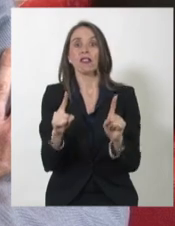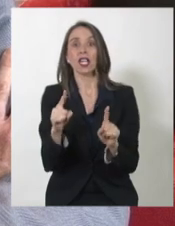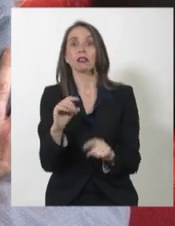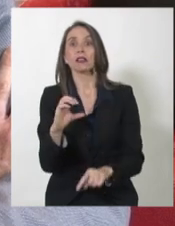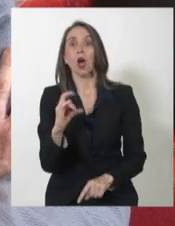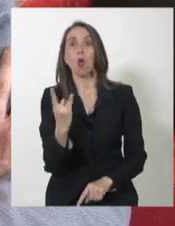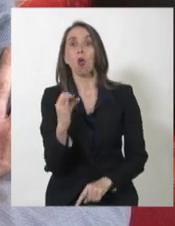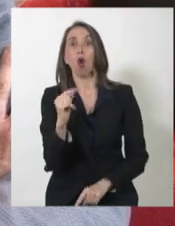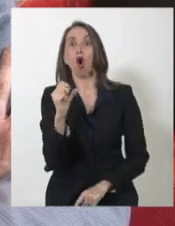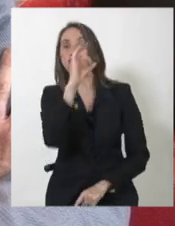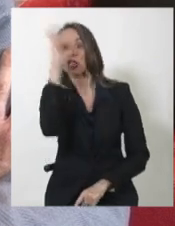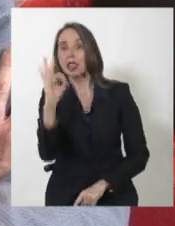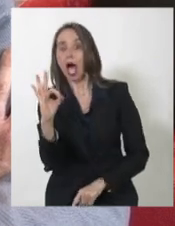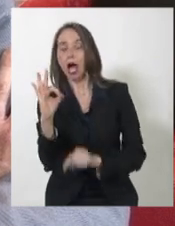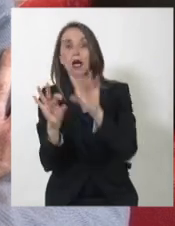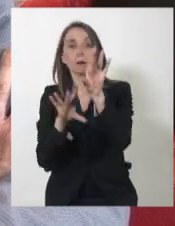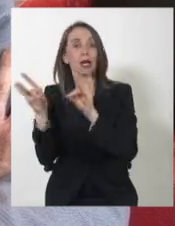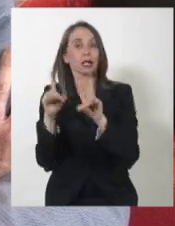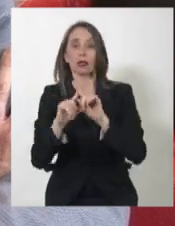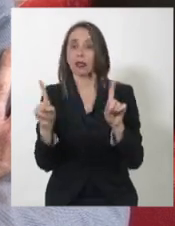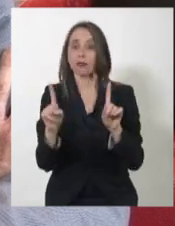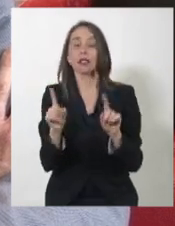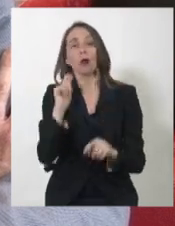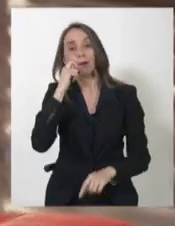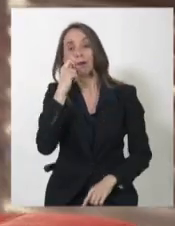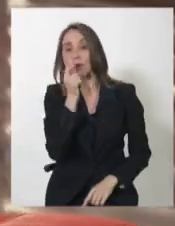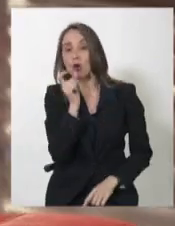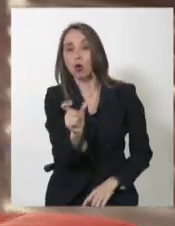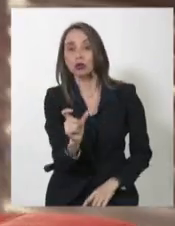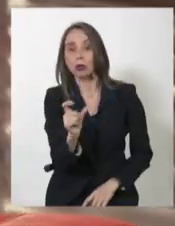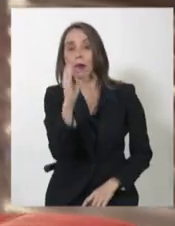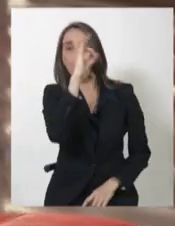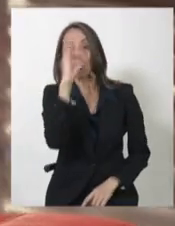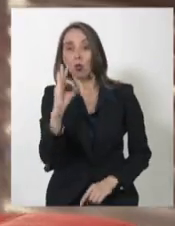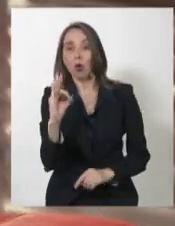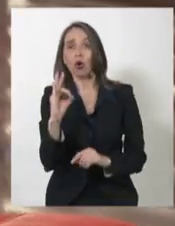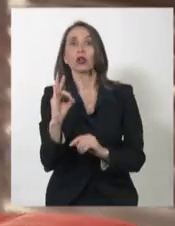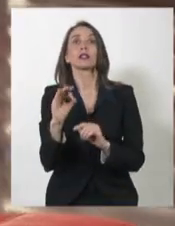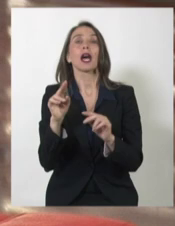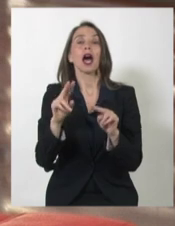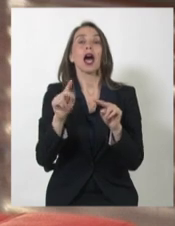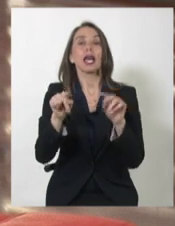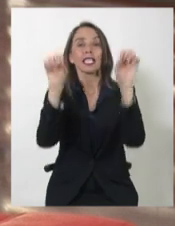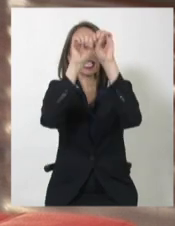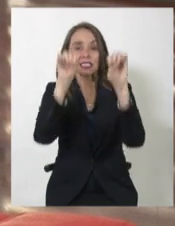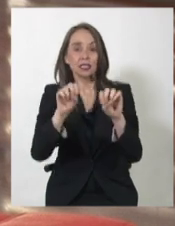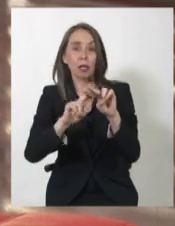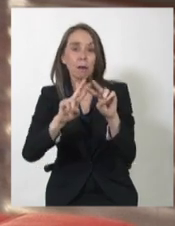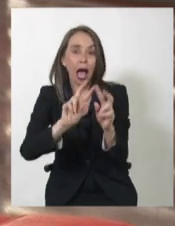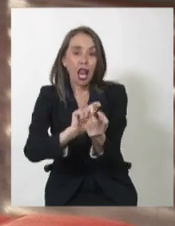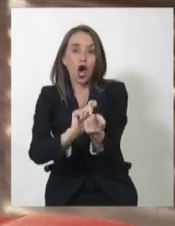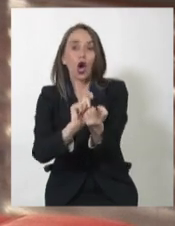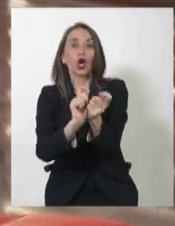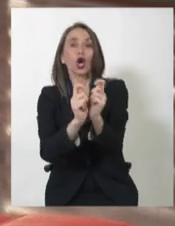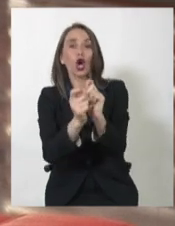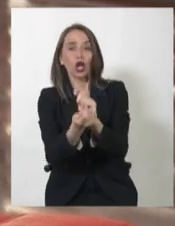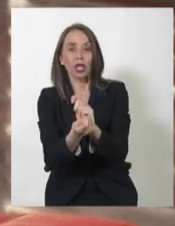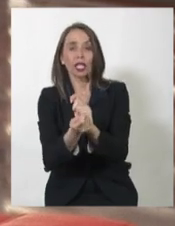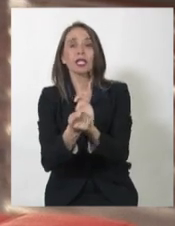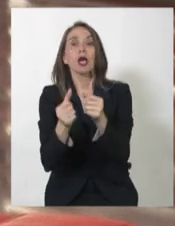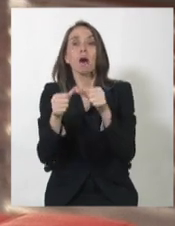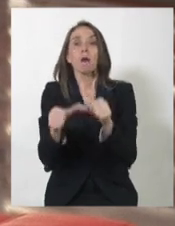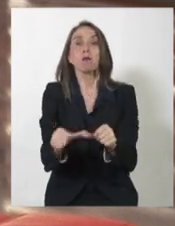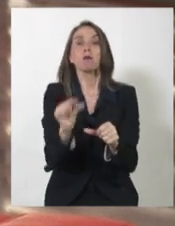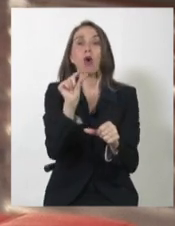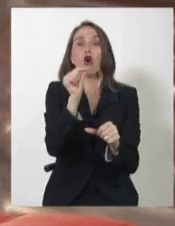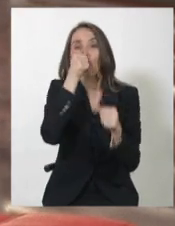cuotas como mecanismo, desde una perspectiva conceptual, son mecanismos que vienen a corregir un sistema y son